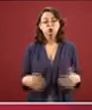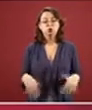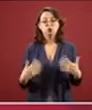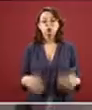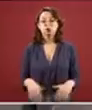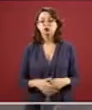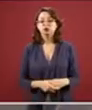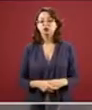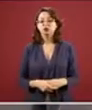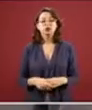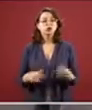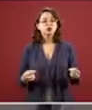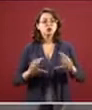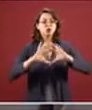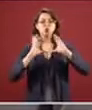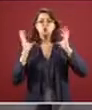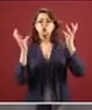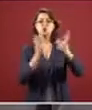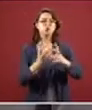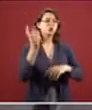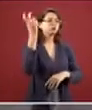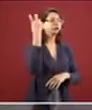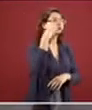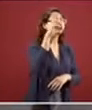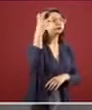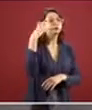vienen de todo el mundo.